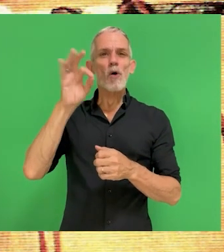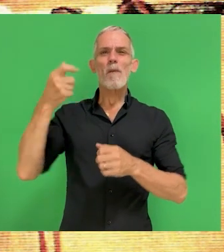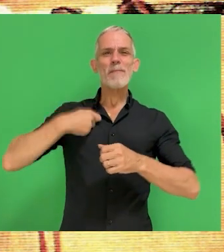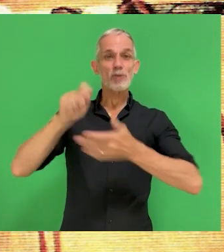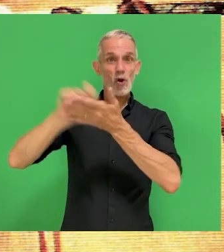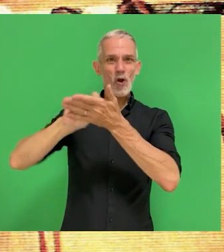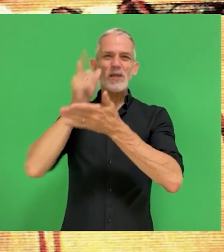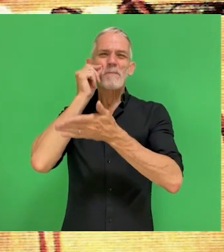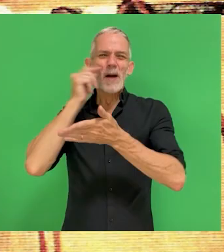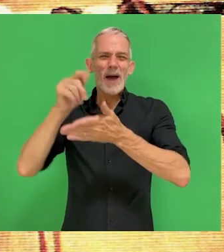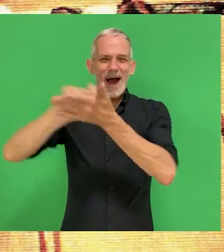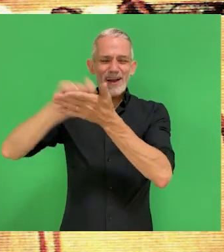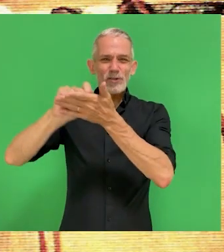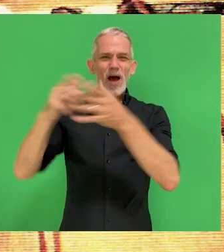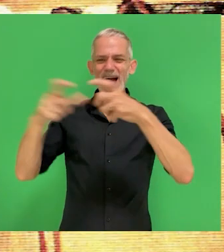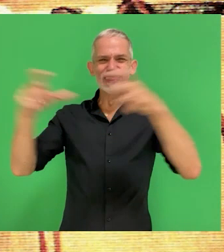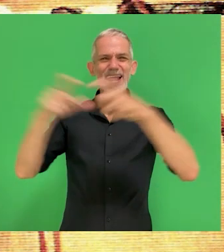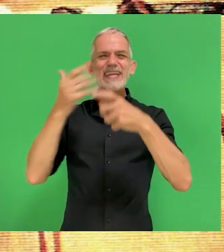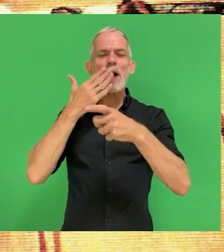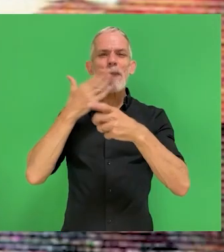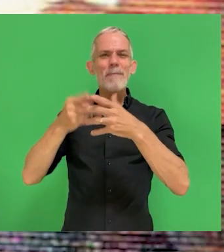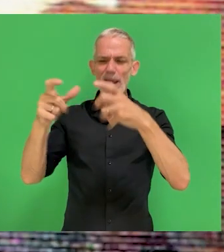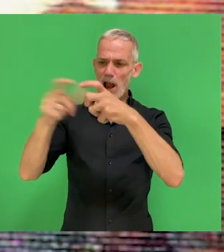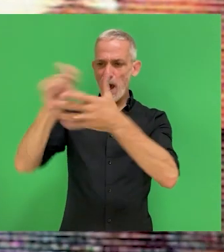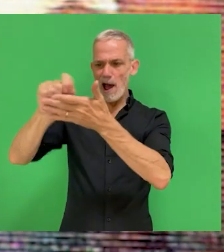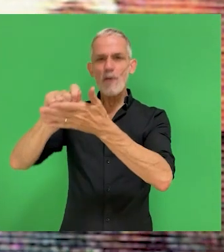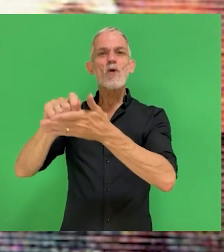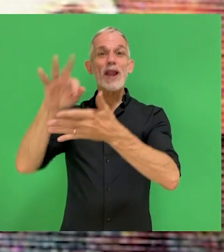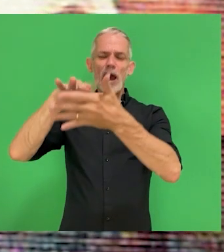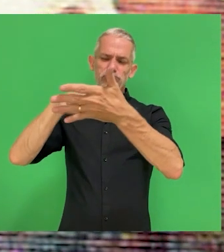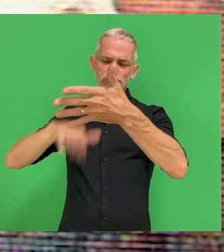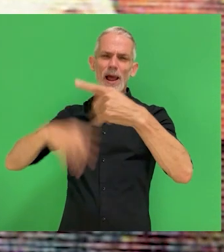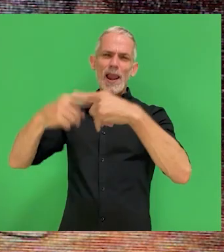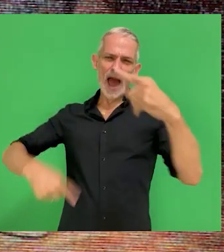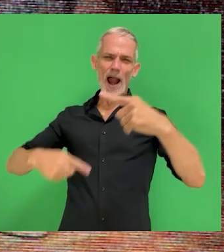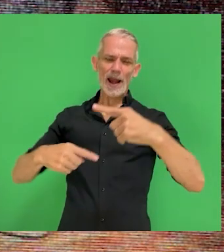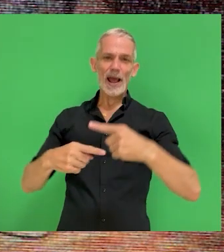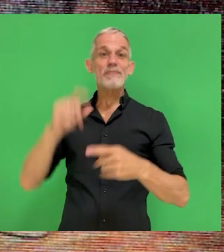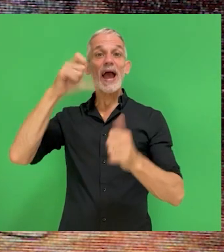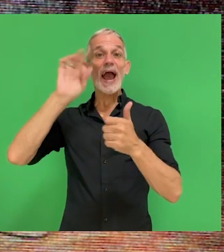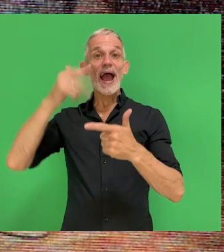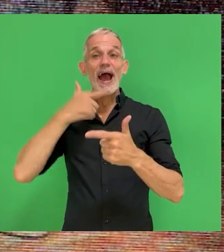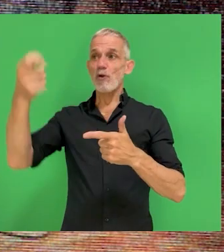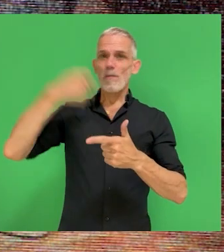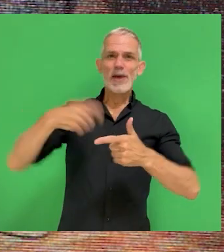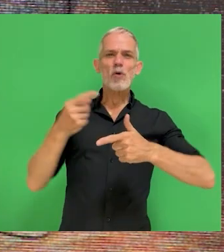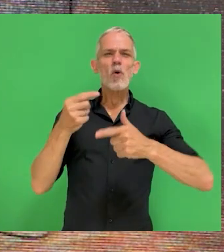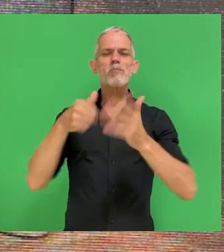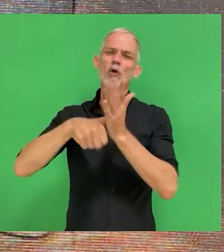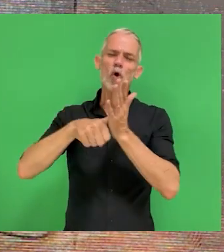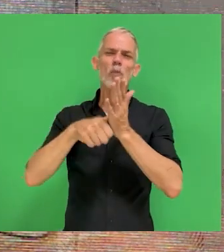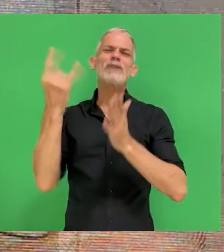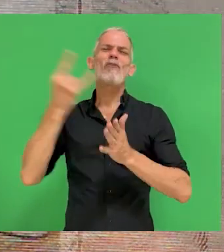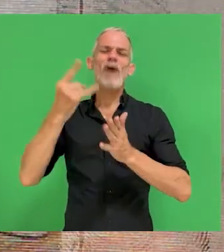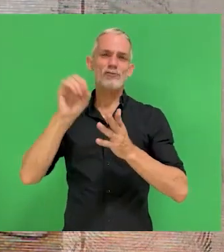nota escrita por papá en unas tarjetas de papel entelado y una carta extensa. Carlos me hizo llegar un juego de documentos